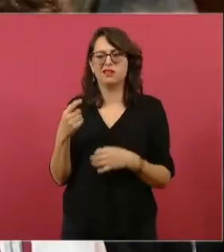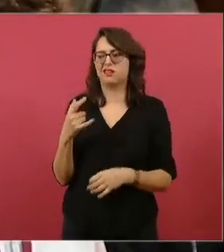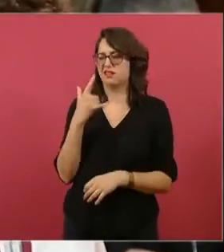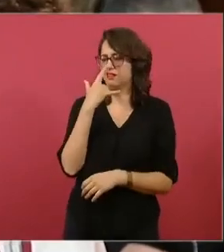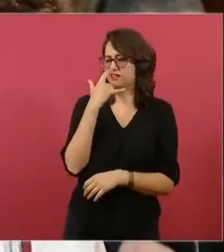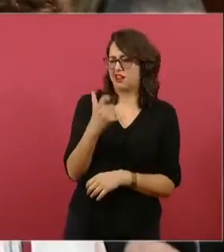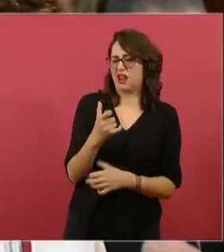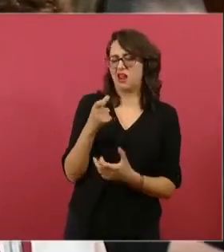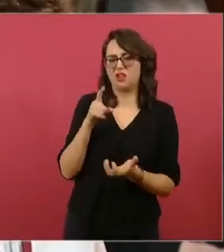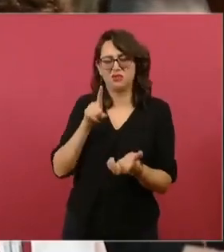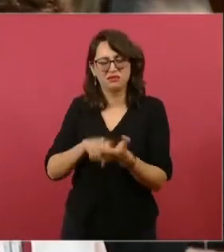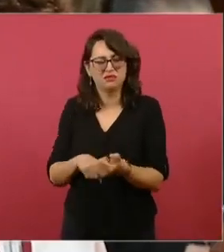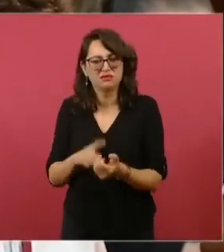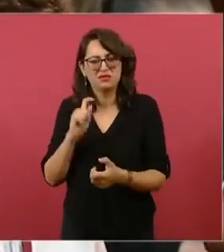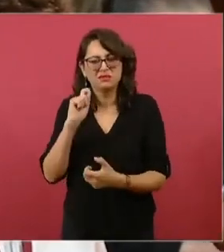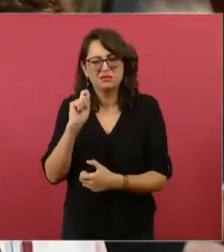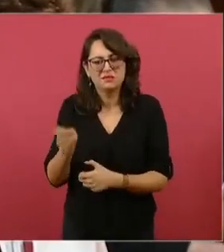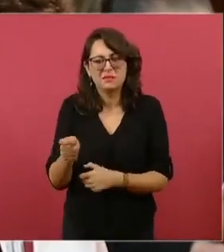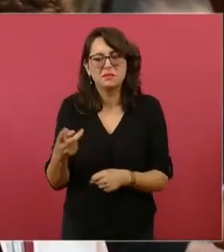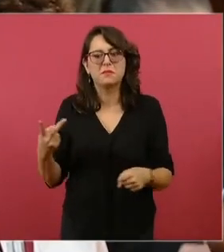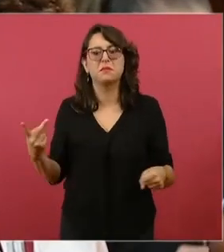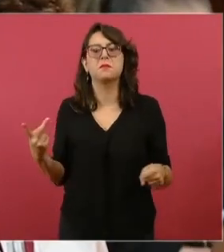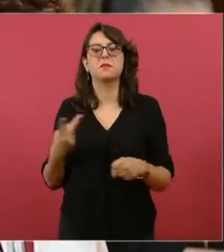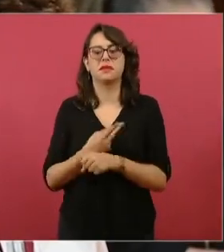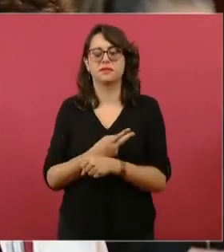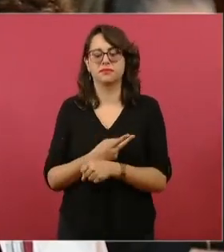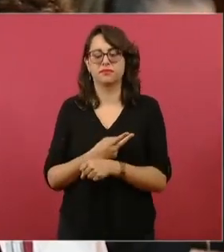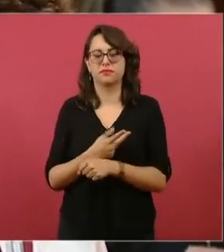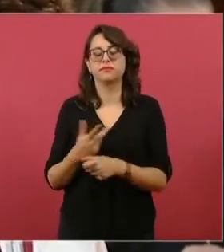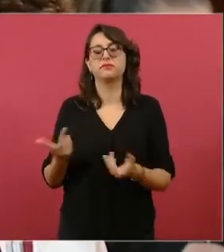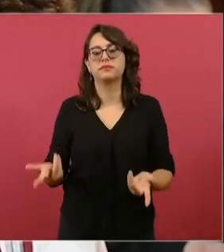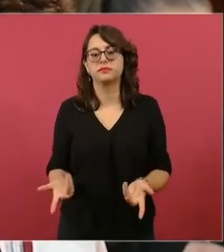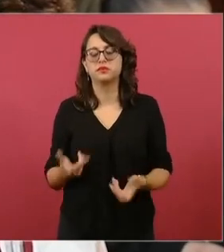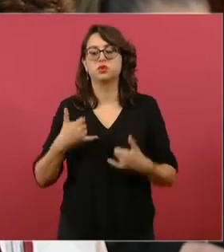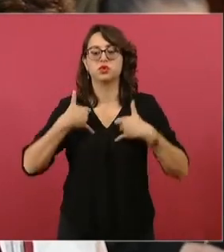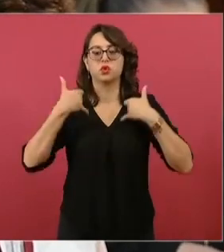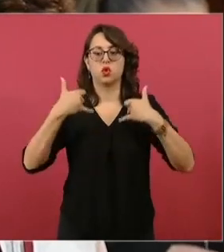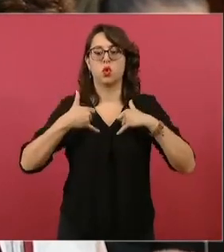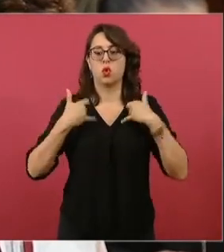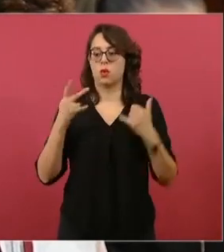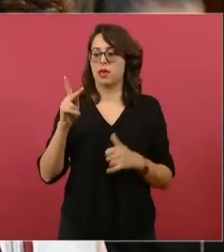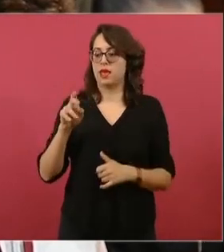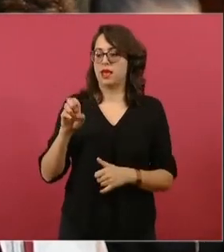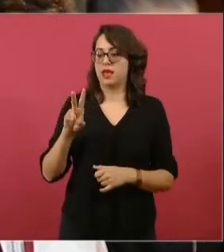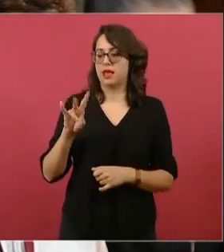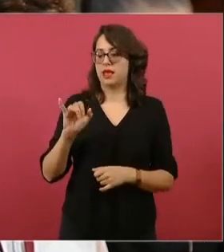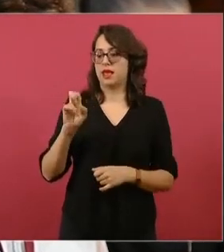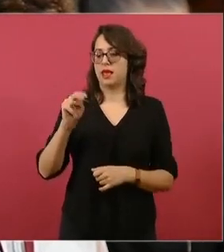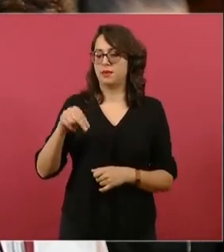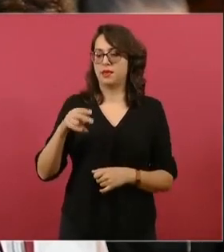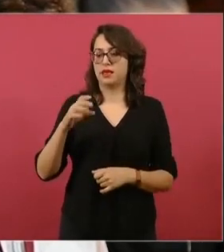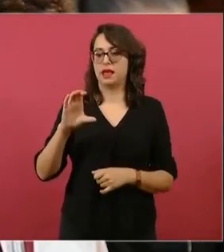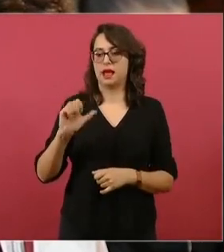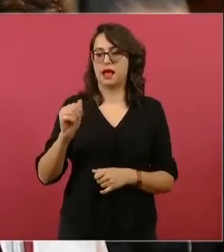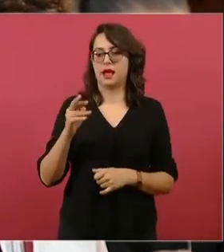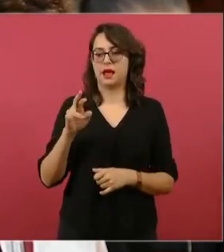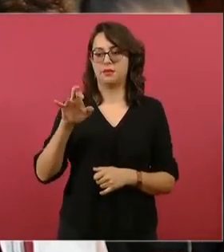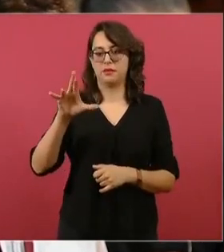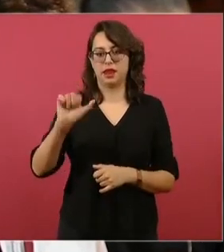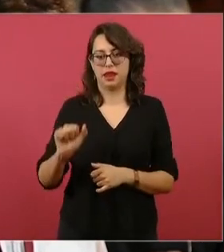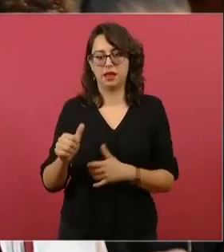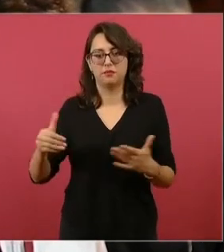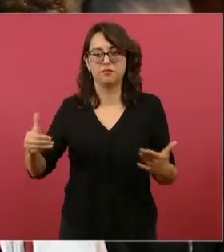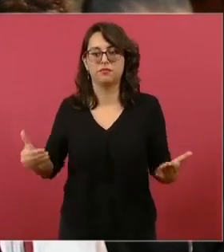y Estados Unidos, en Ciudad Juárez y Texas. Se trata del joven Kevin Cabrera de la Cruz, un ciudadano